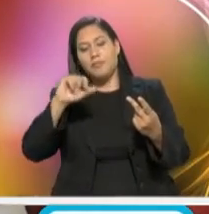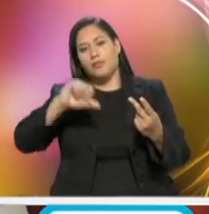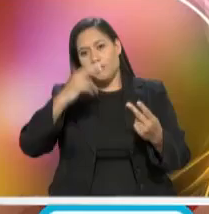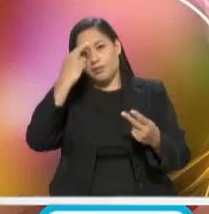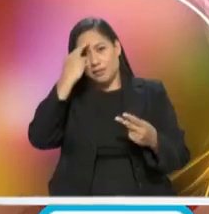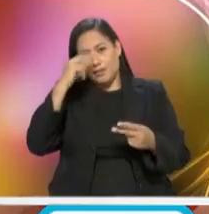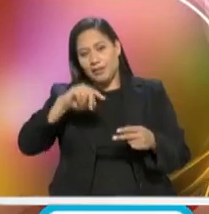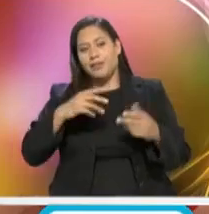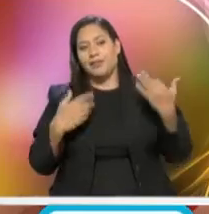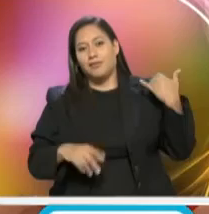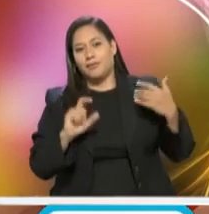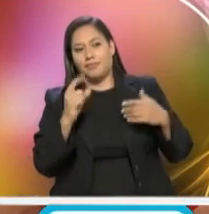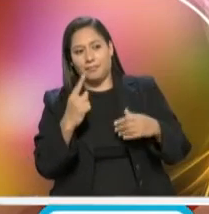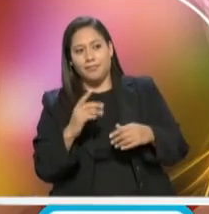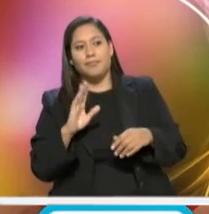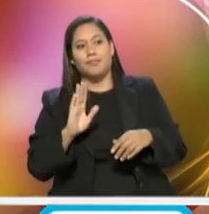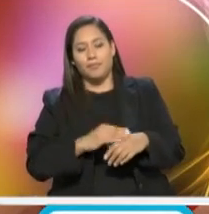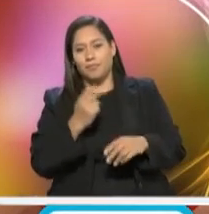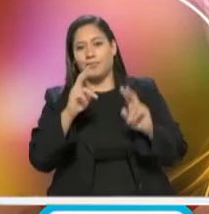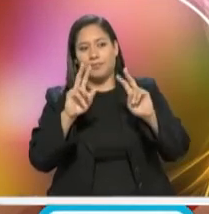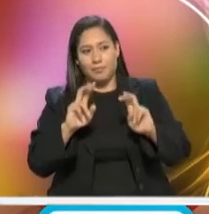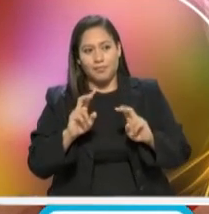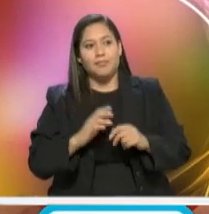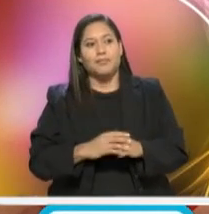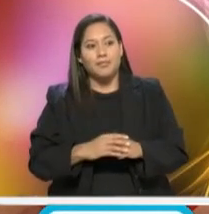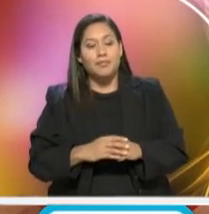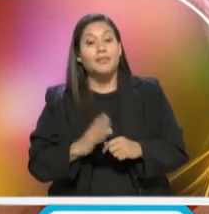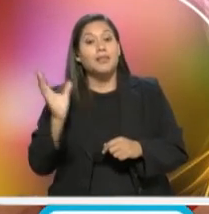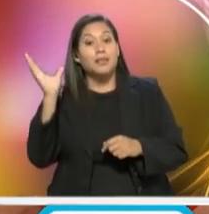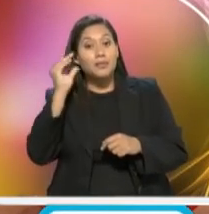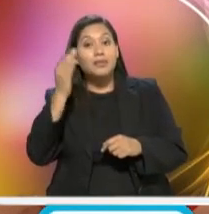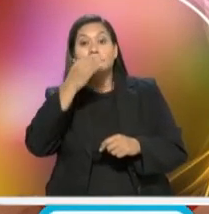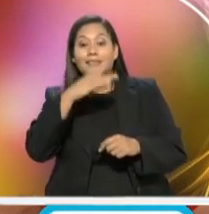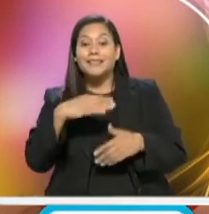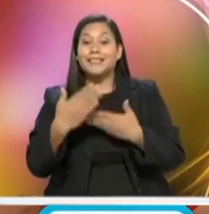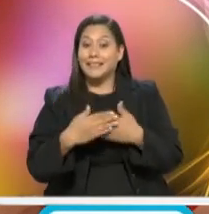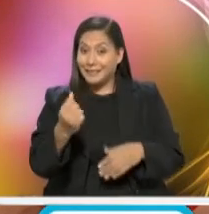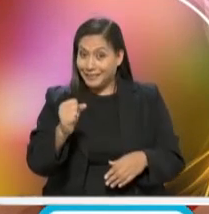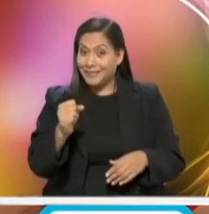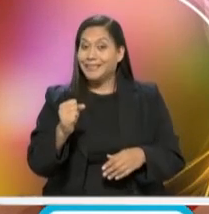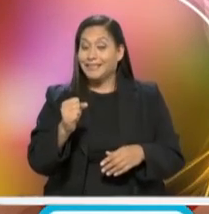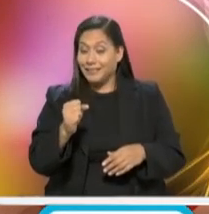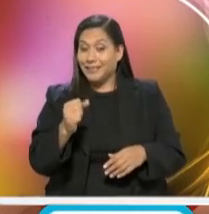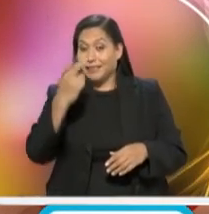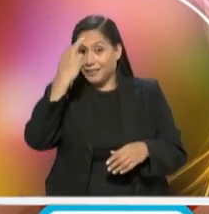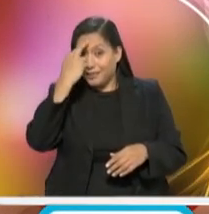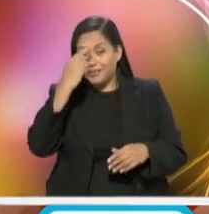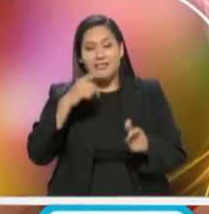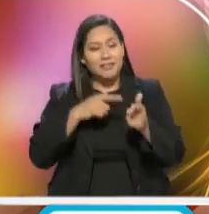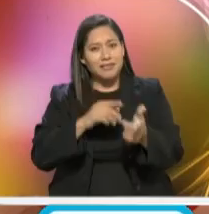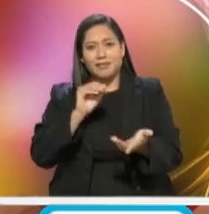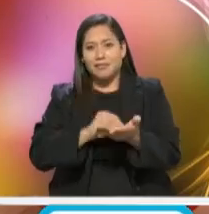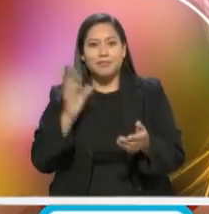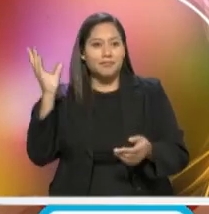en Roca 21 con ese sabor que vamos a escuchar en las fiestas de septiembre. Así es, lo recordamos